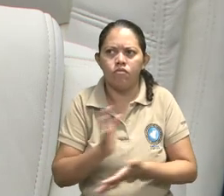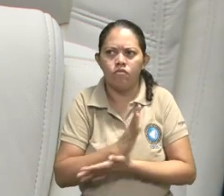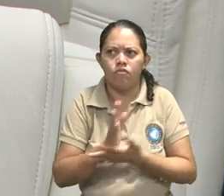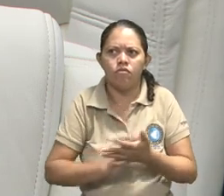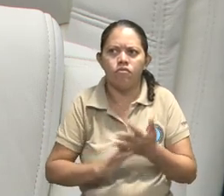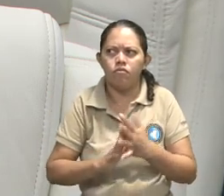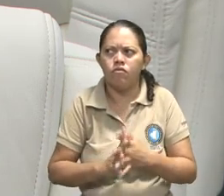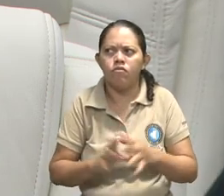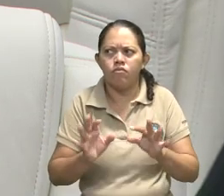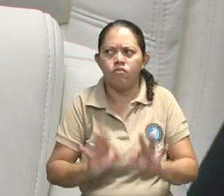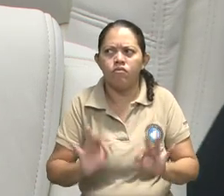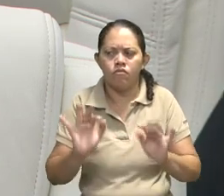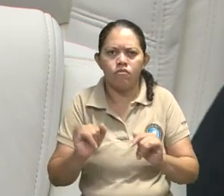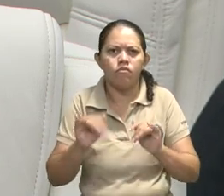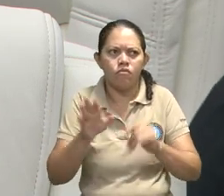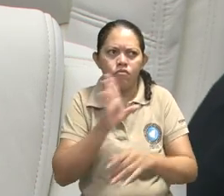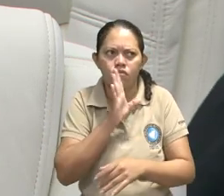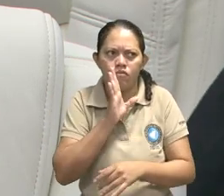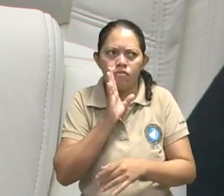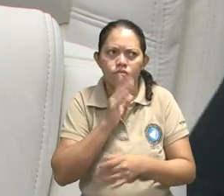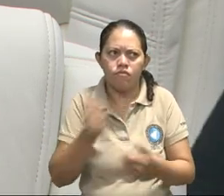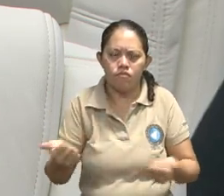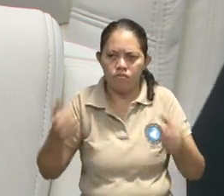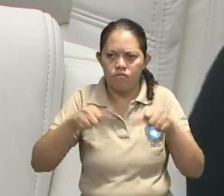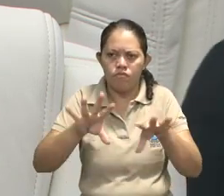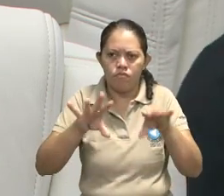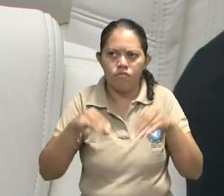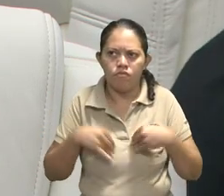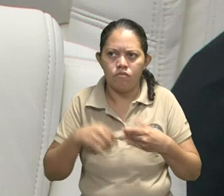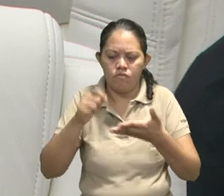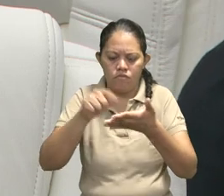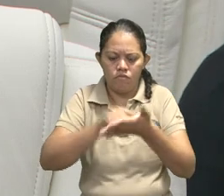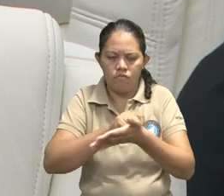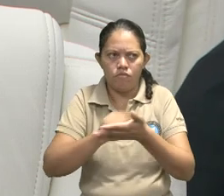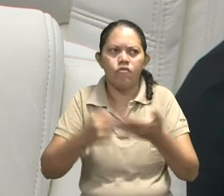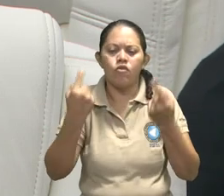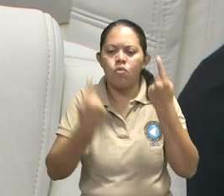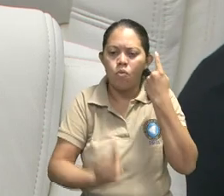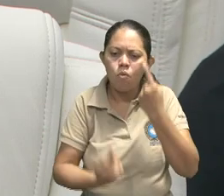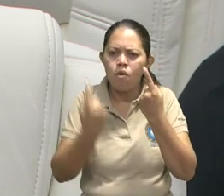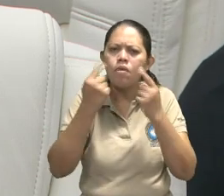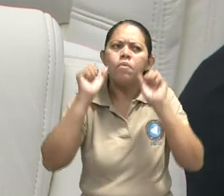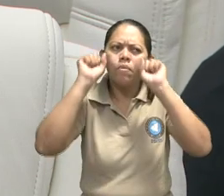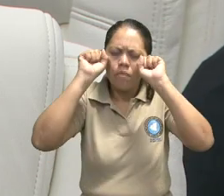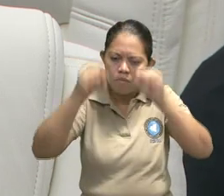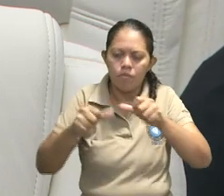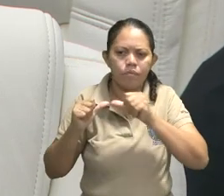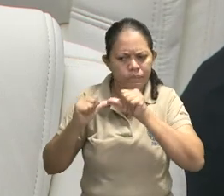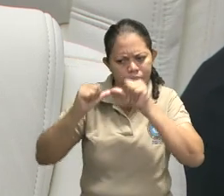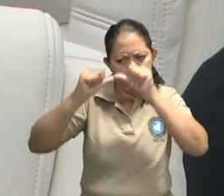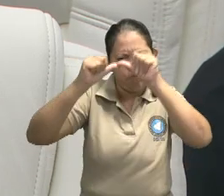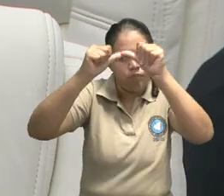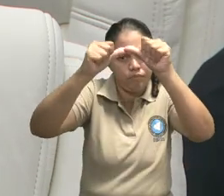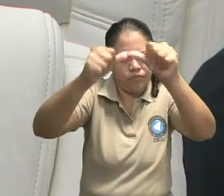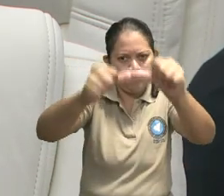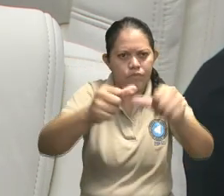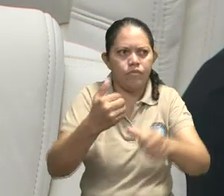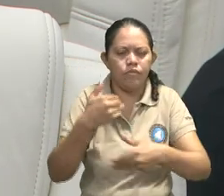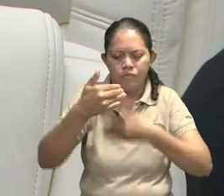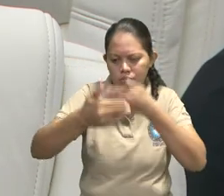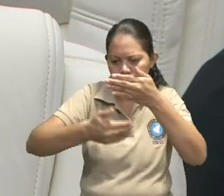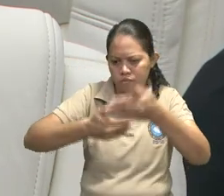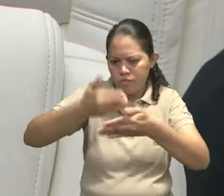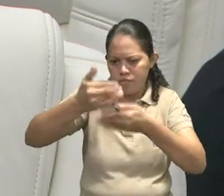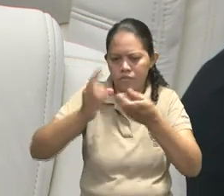que respalden esta iniciativa, este dictamen, lo cual nos va a permitir continuar avanzando en los procesos